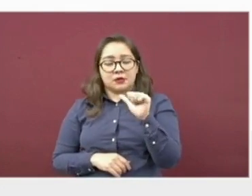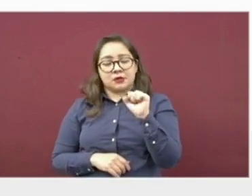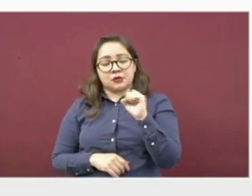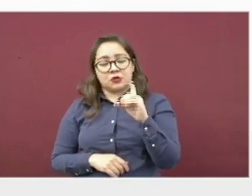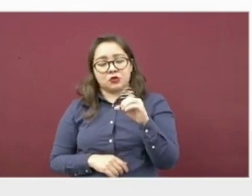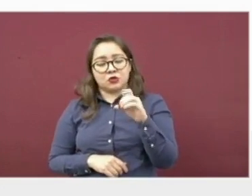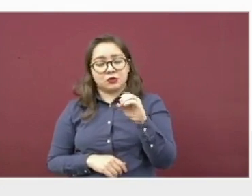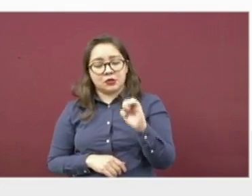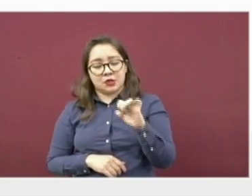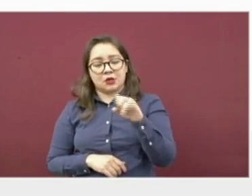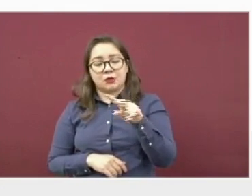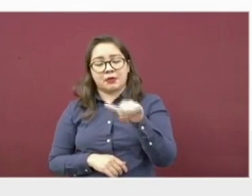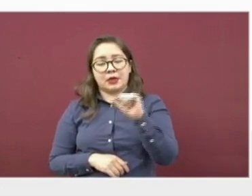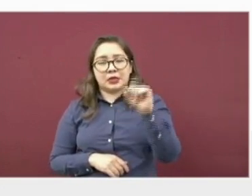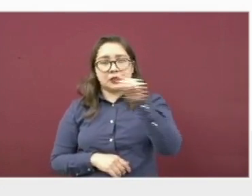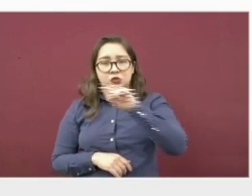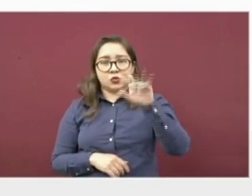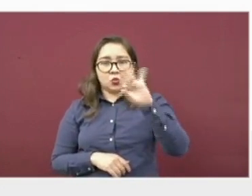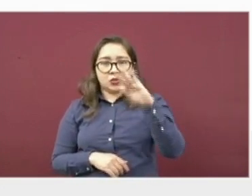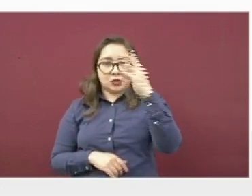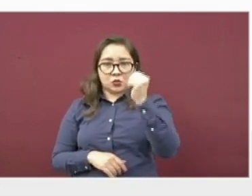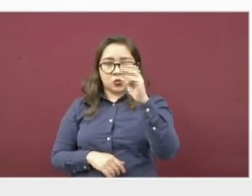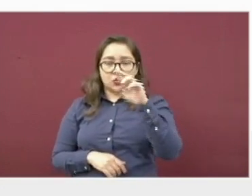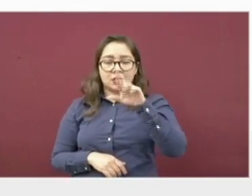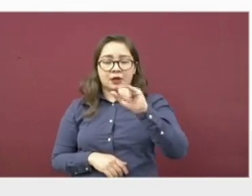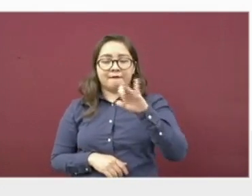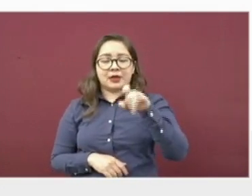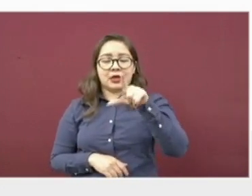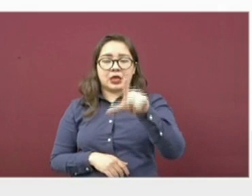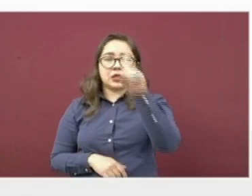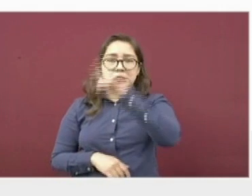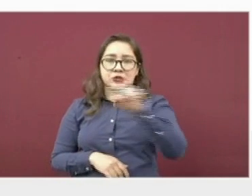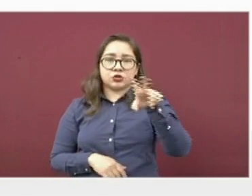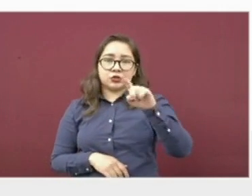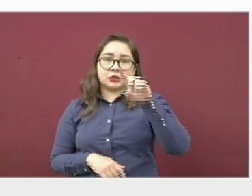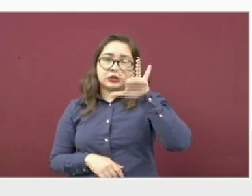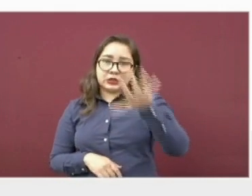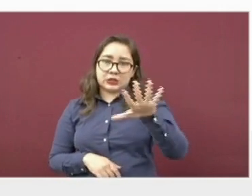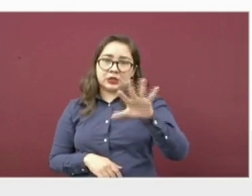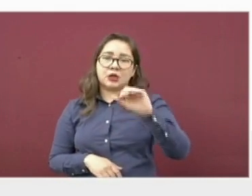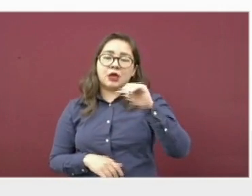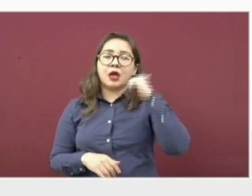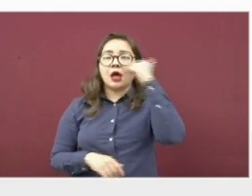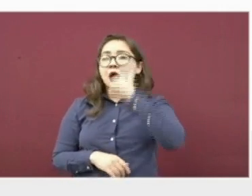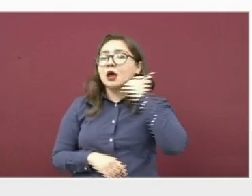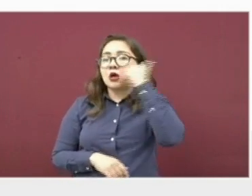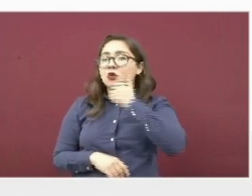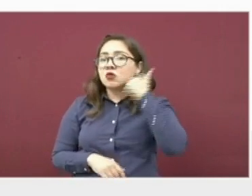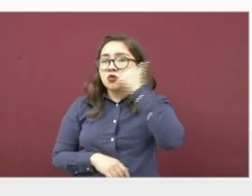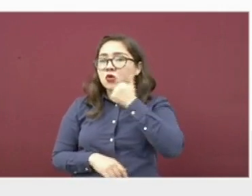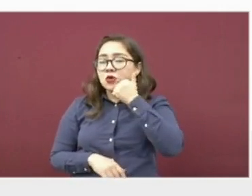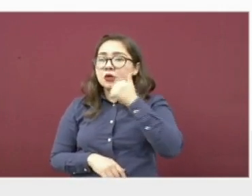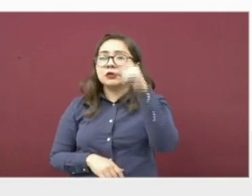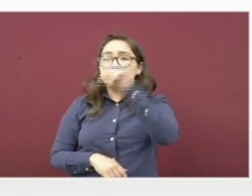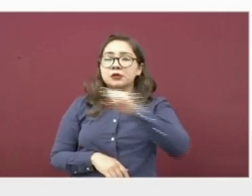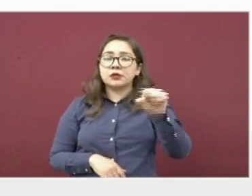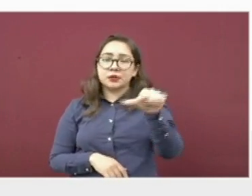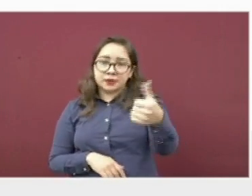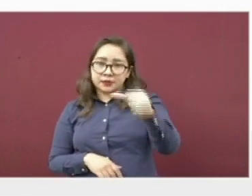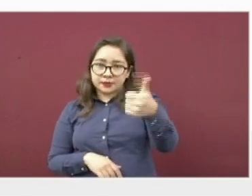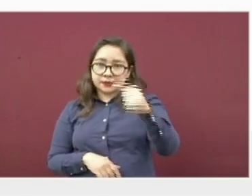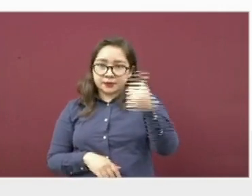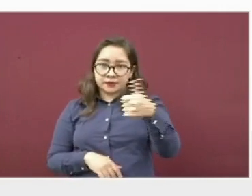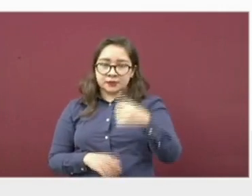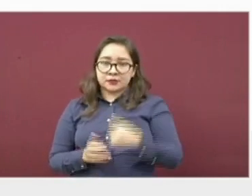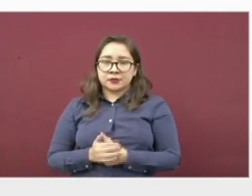Ovejas, 149. Rafael Delgado, 135. Y Actopan, 111.